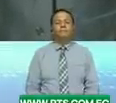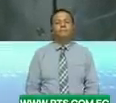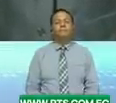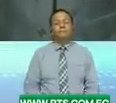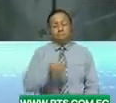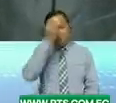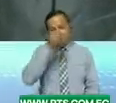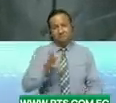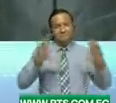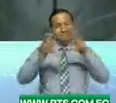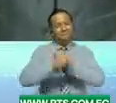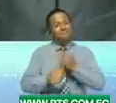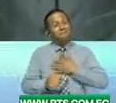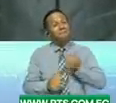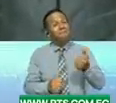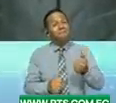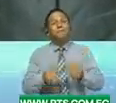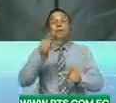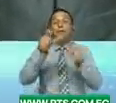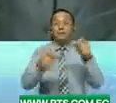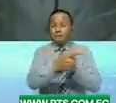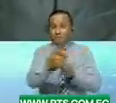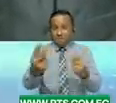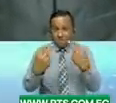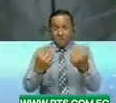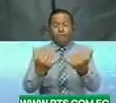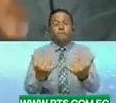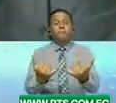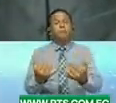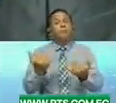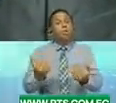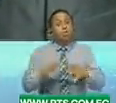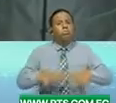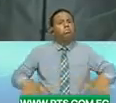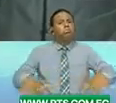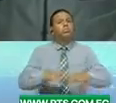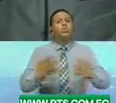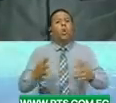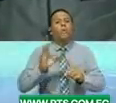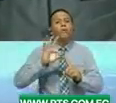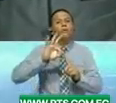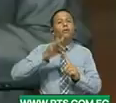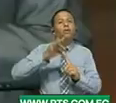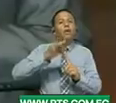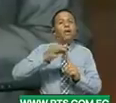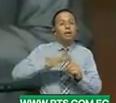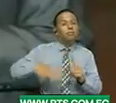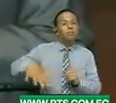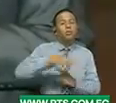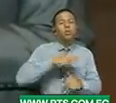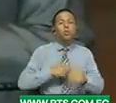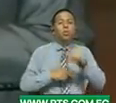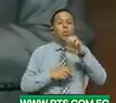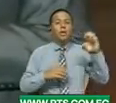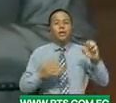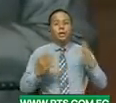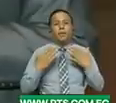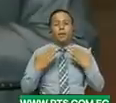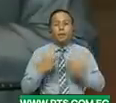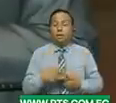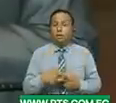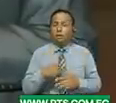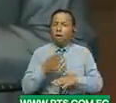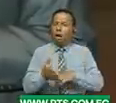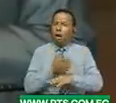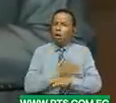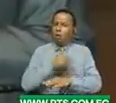Buenas noches, Ana, y amables televidentes. Así es, en esta ocasión nos encontramos en el Fortín, al noroeste de Guayaquil, donde hace aproximadamente una hora